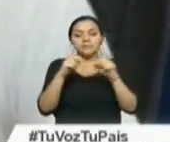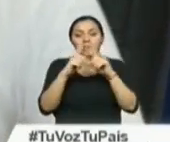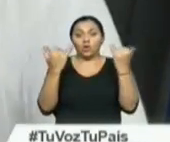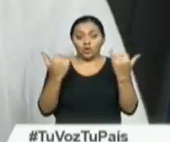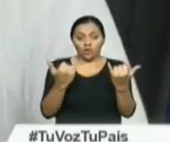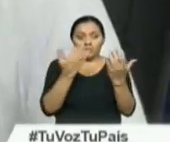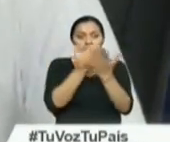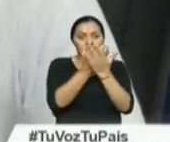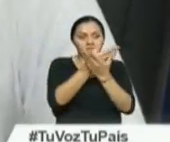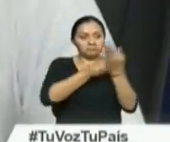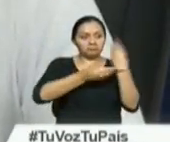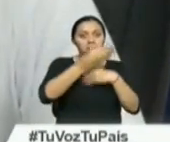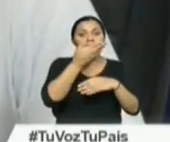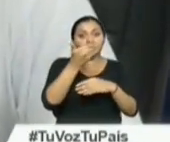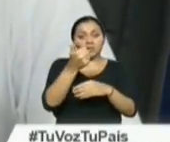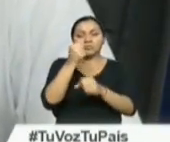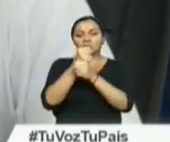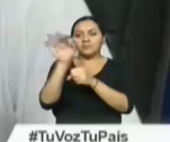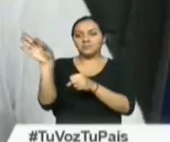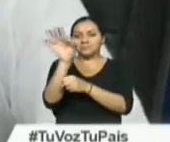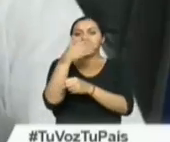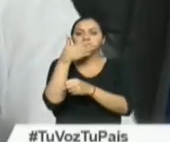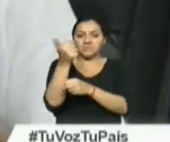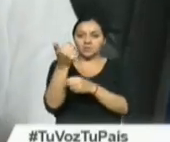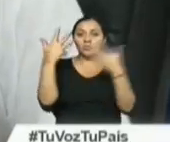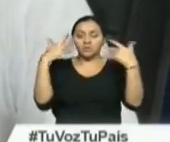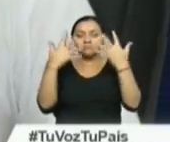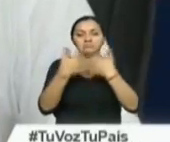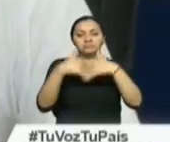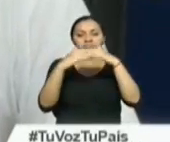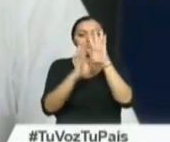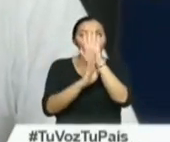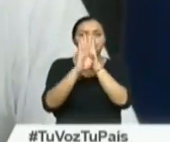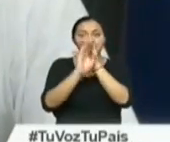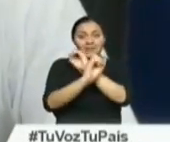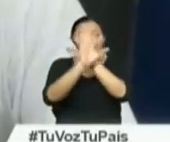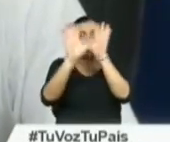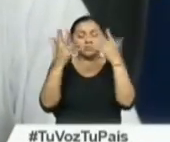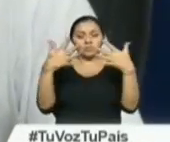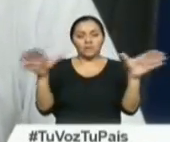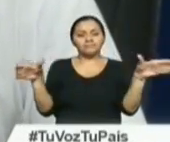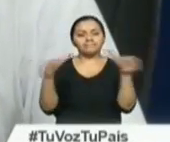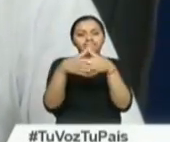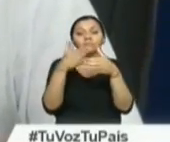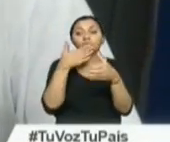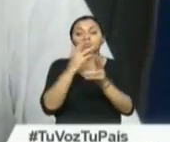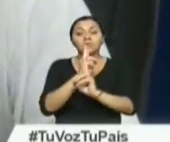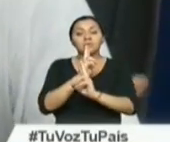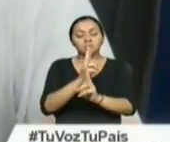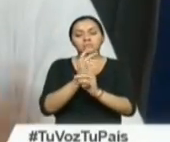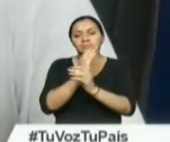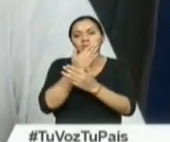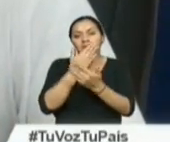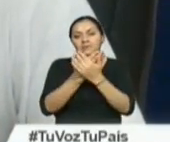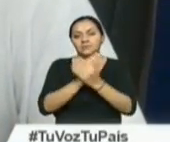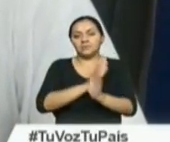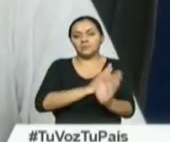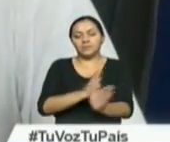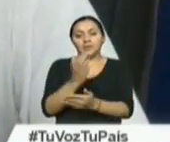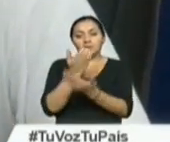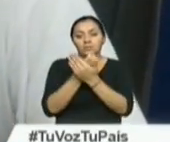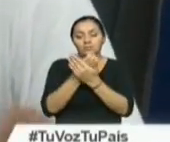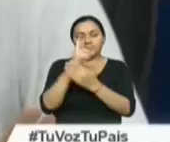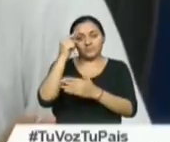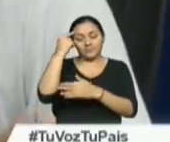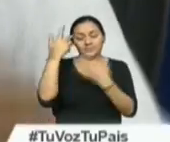muestran mejoría, y claro, extremadamente claro que es consecuencia pues de las acertadas políticas económicas del